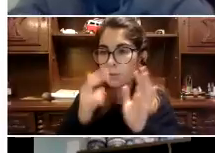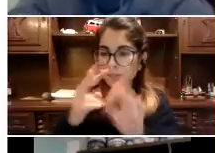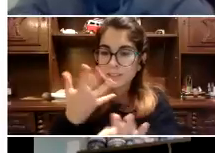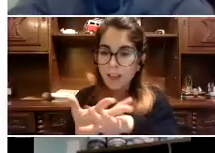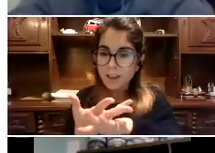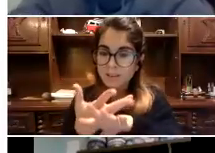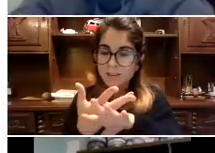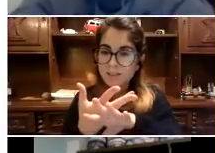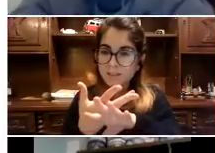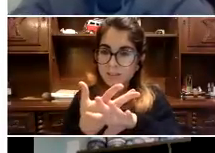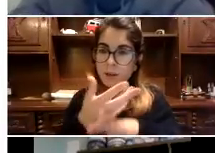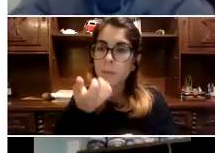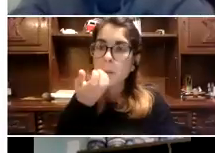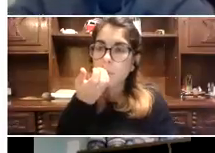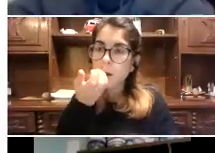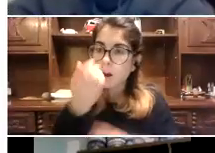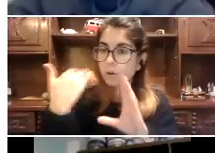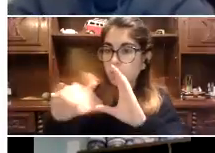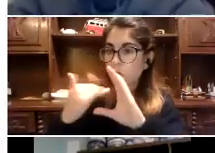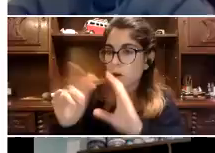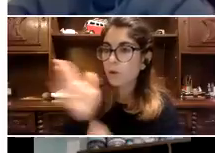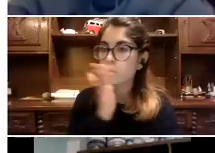no. Ya, gracias. ¿Ya?